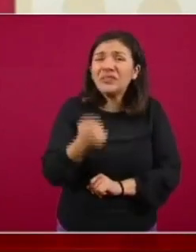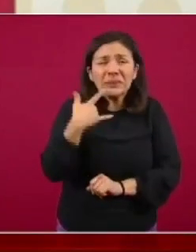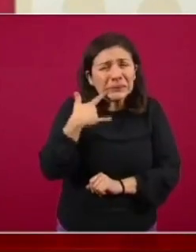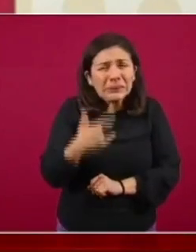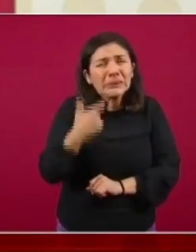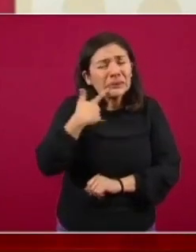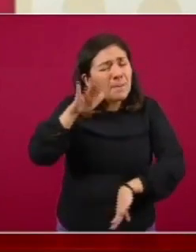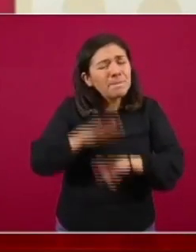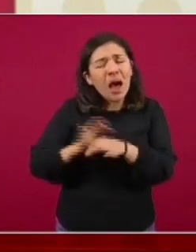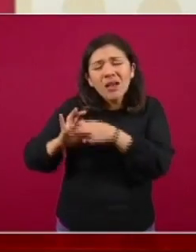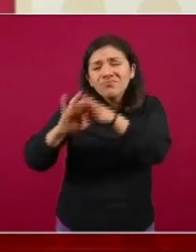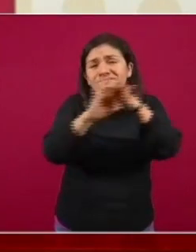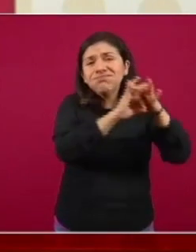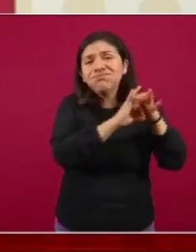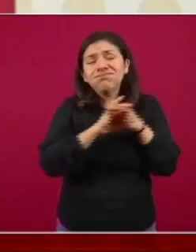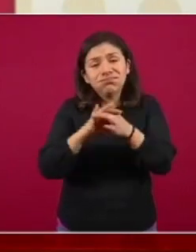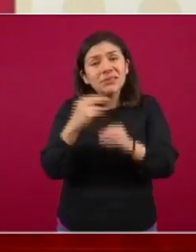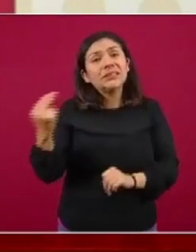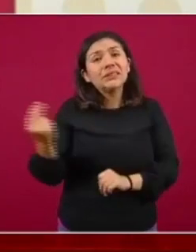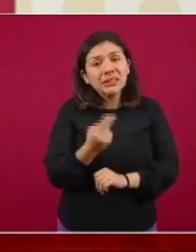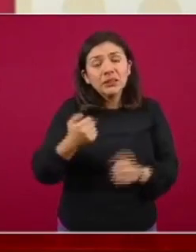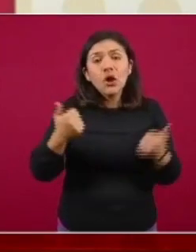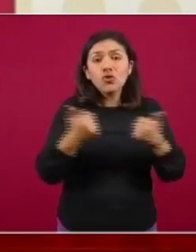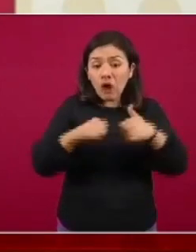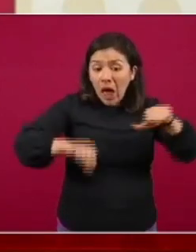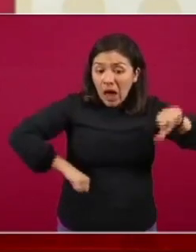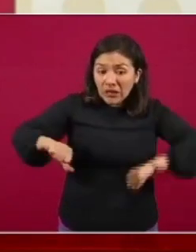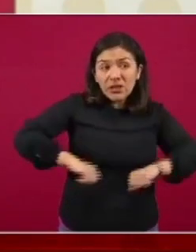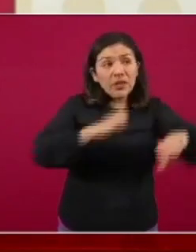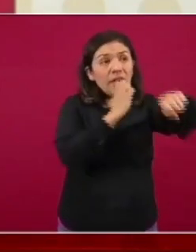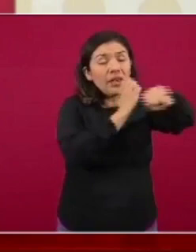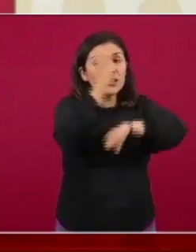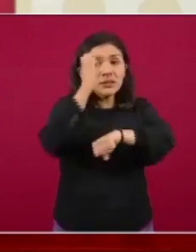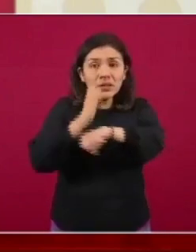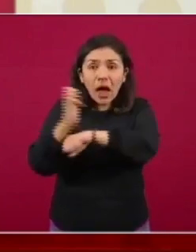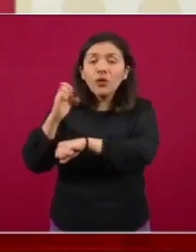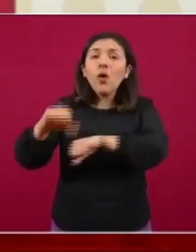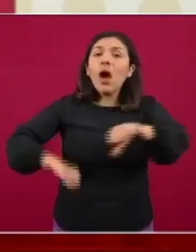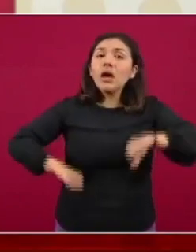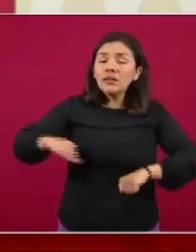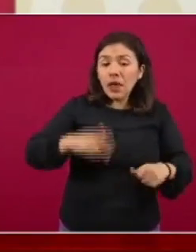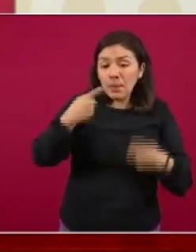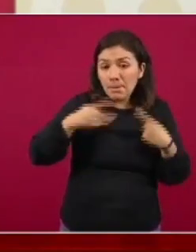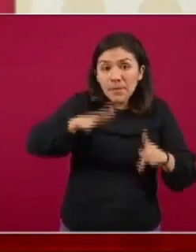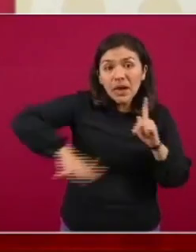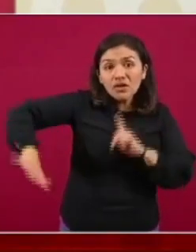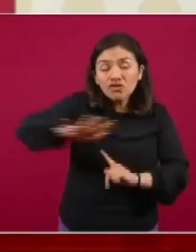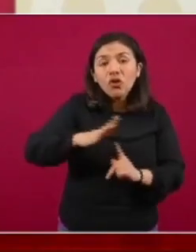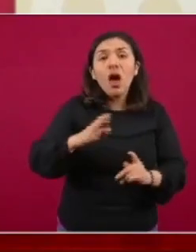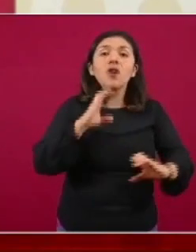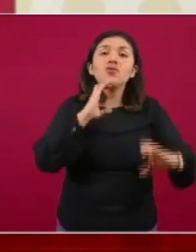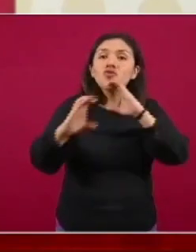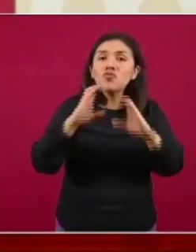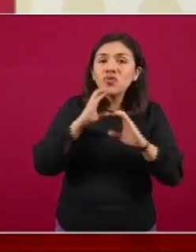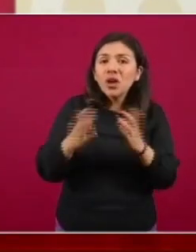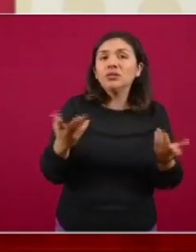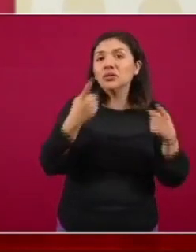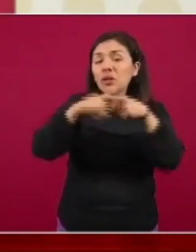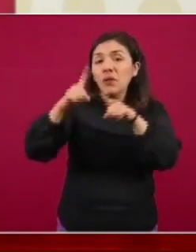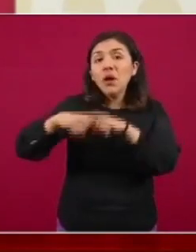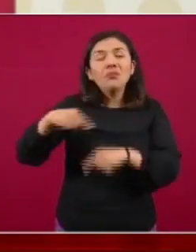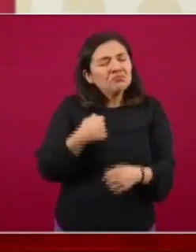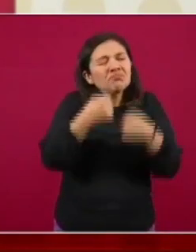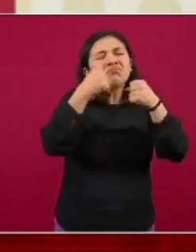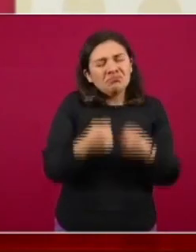de enorme coordinación entre las acciones estatales, las acciones de la población, los medios de comunicación, porque